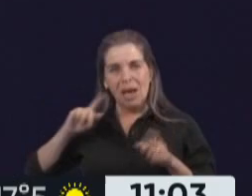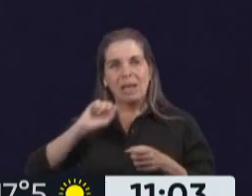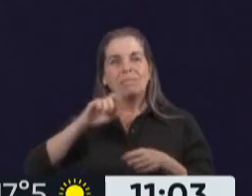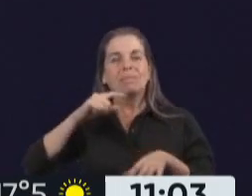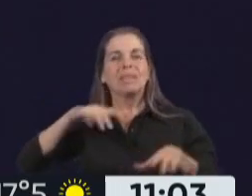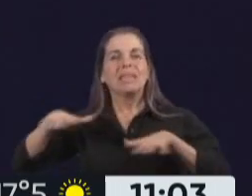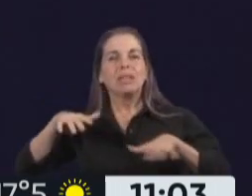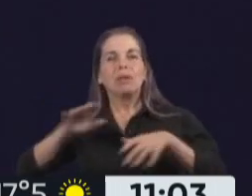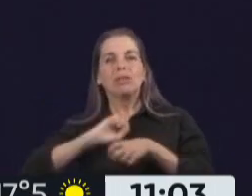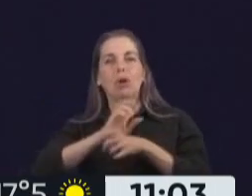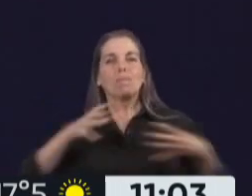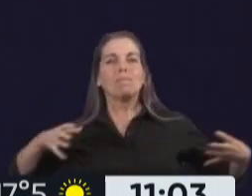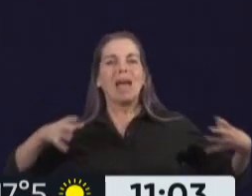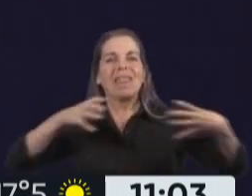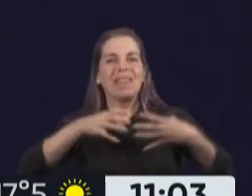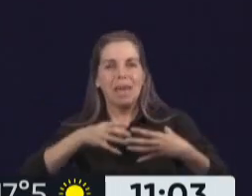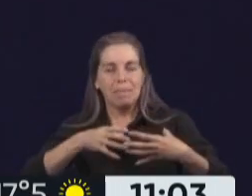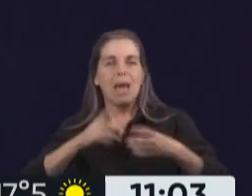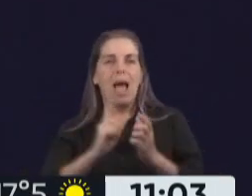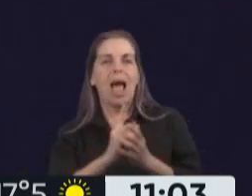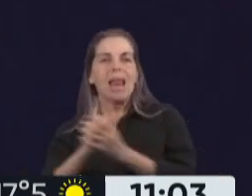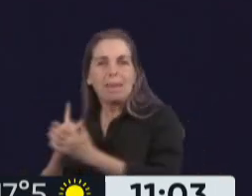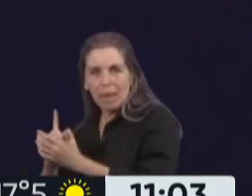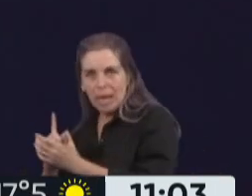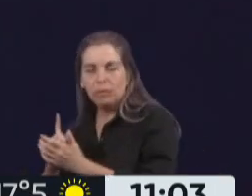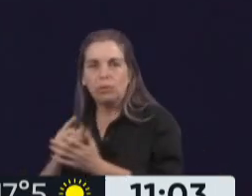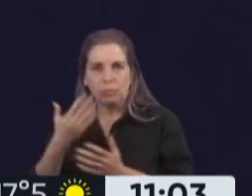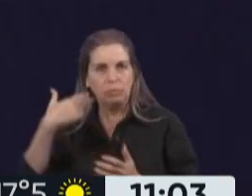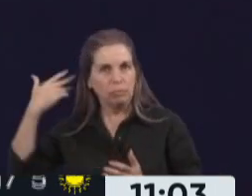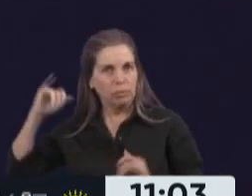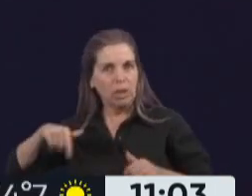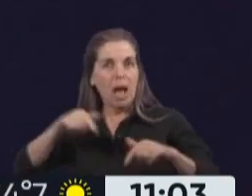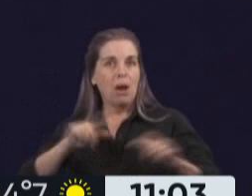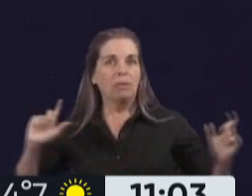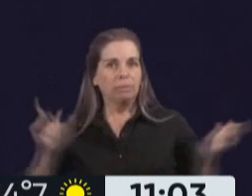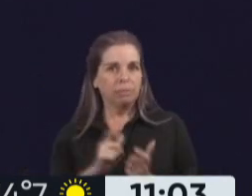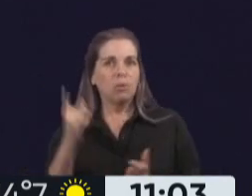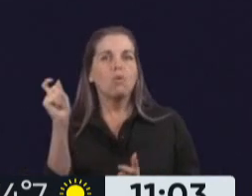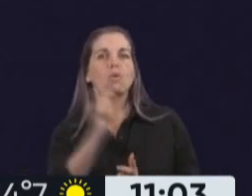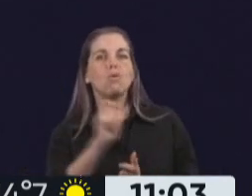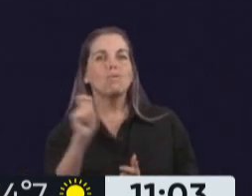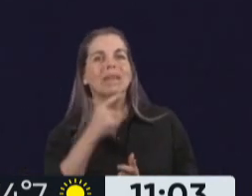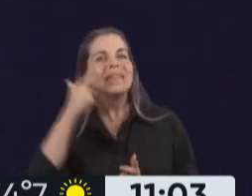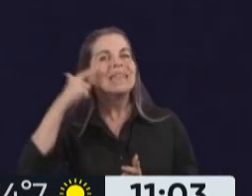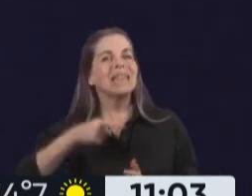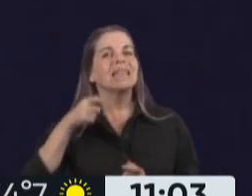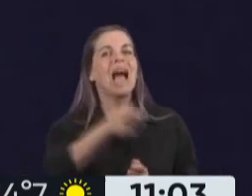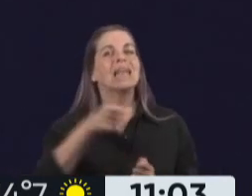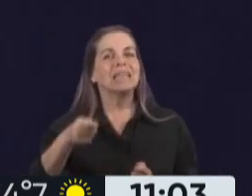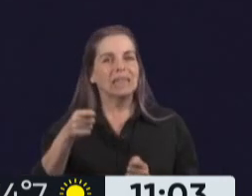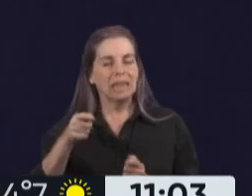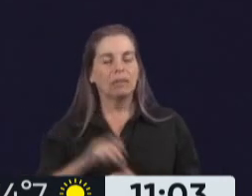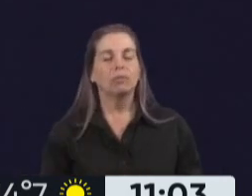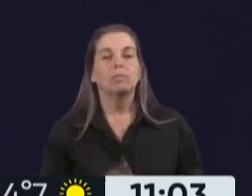causa de la pandemia, ¿no? Lo cual, por supuesto, son parte de este resultado de ese momento con respecto a los homicidios. El